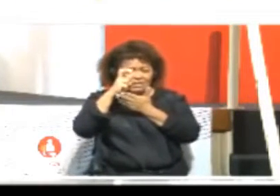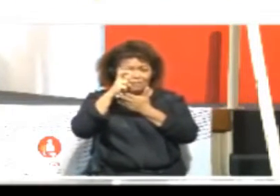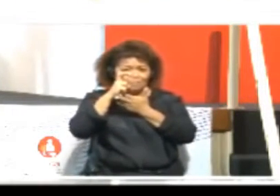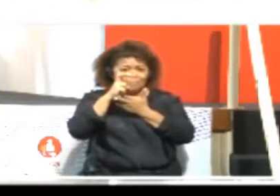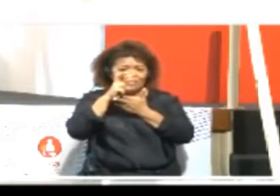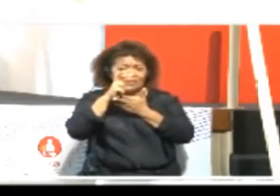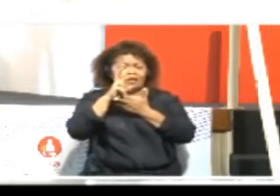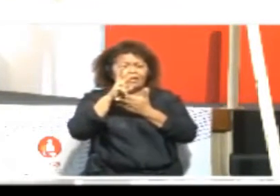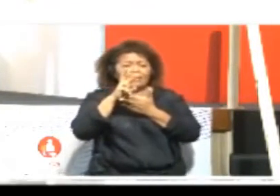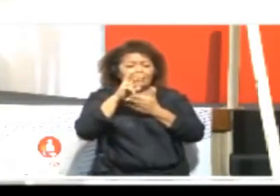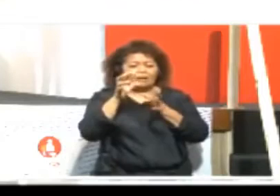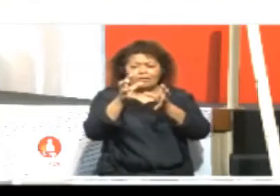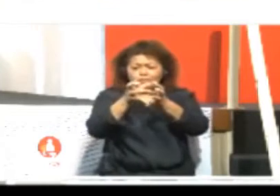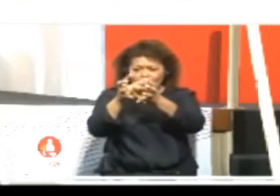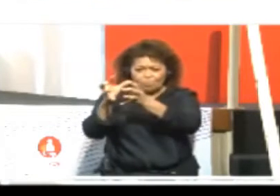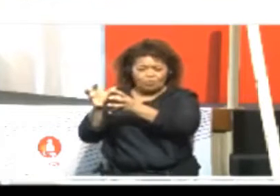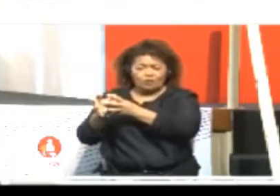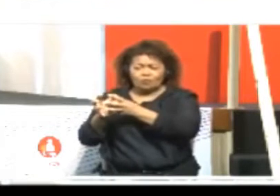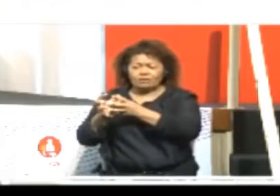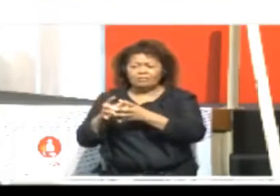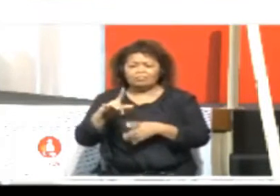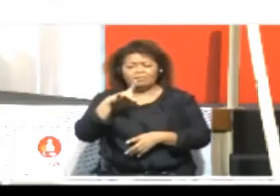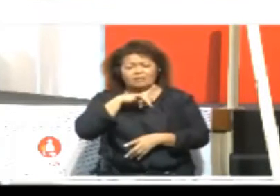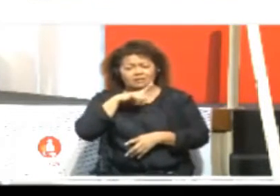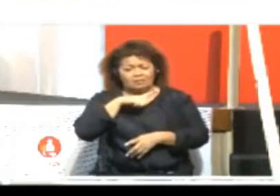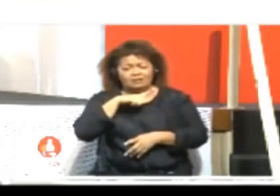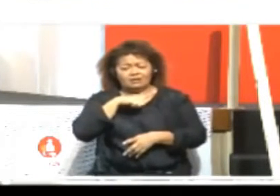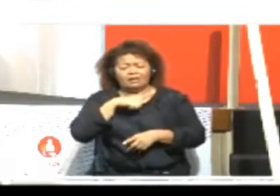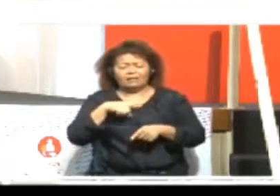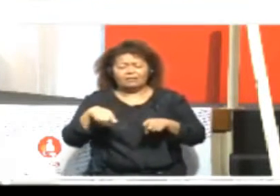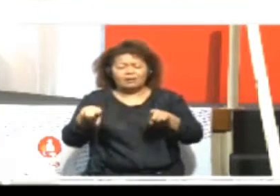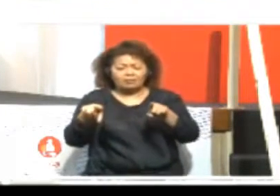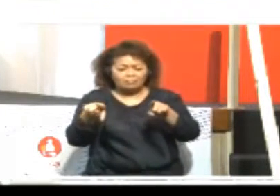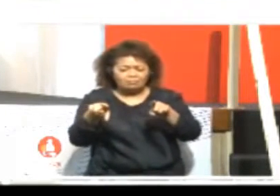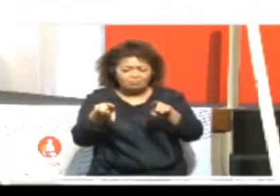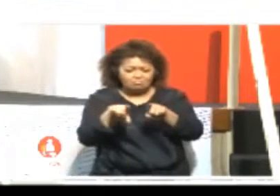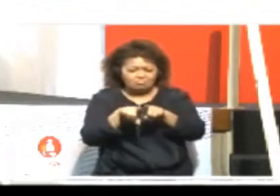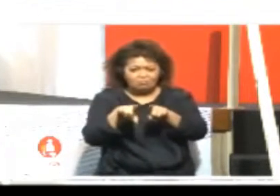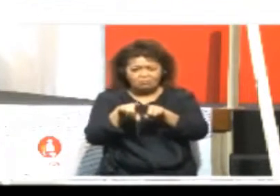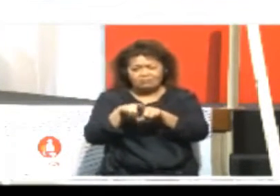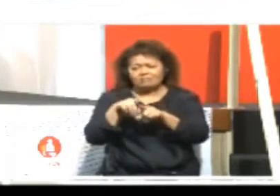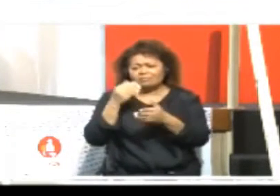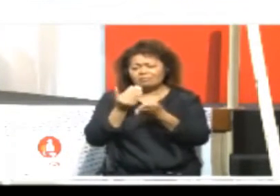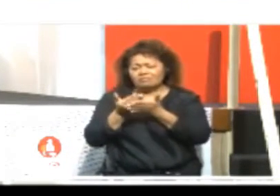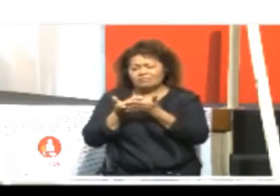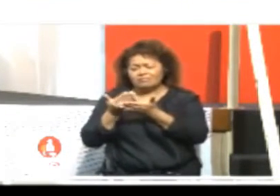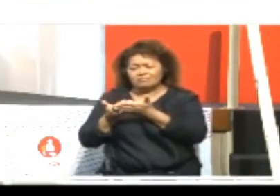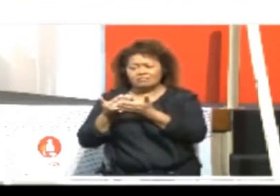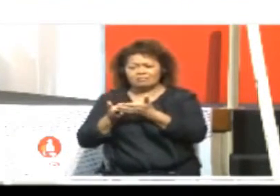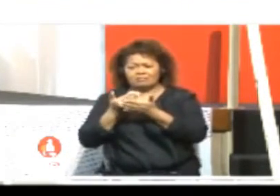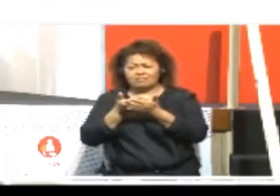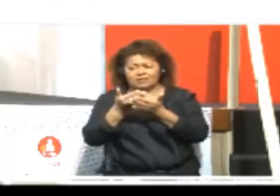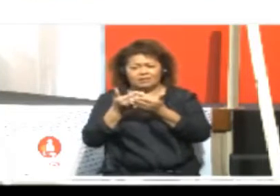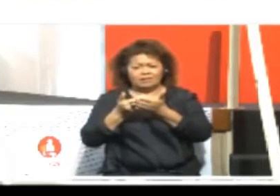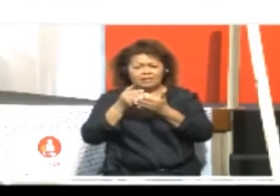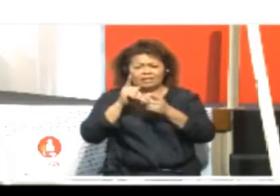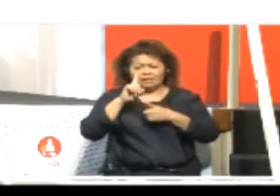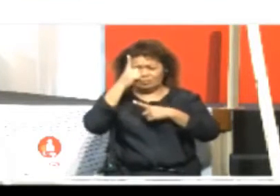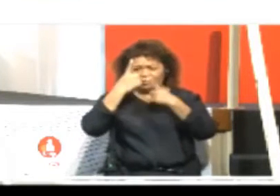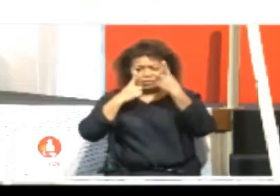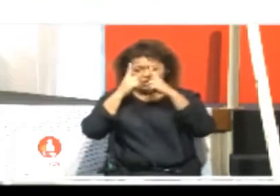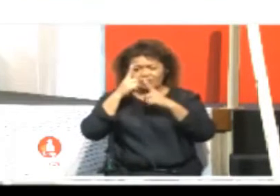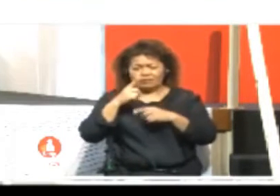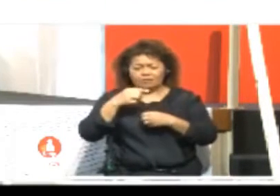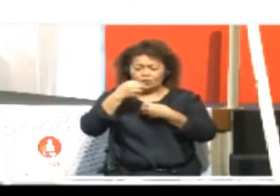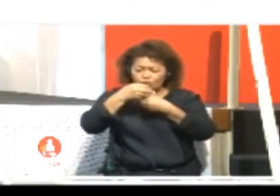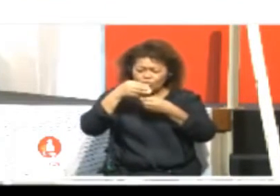de Chile, entonces aprendimos que los municipios en Chile también aplican por convenios, muchísimos. De hecho,